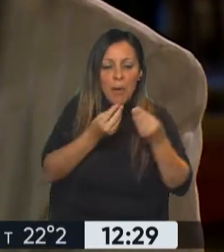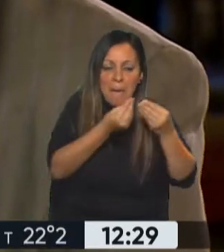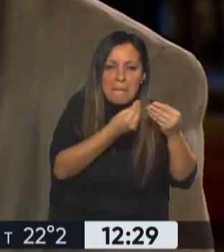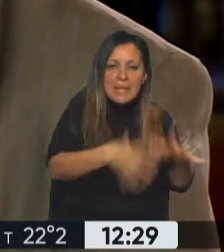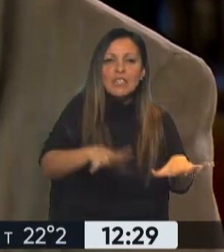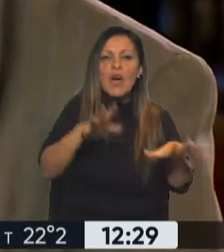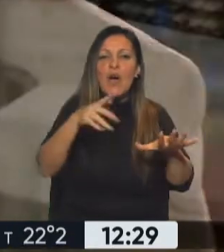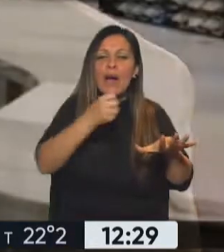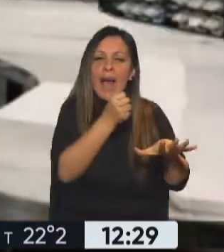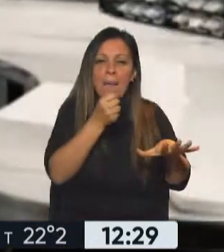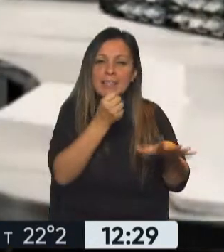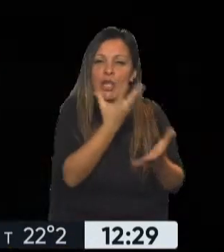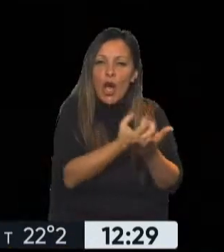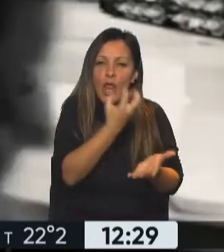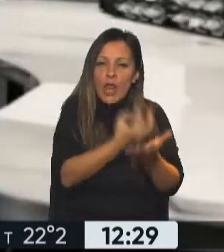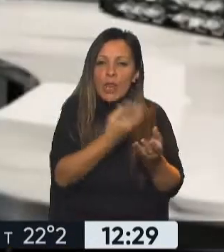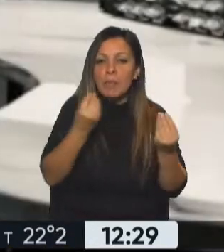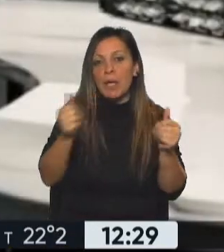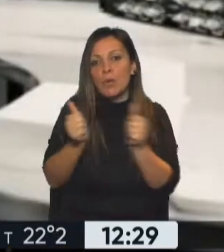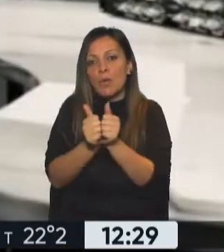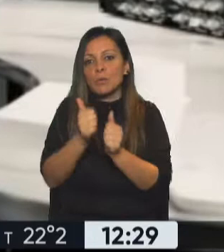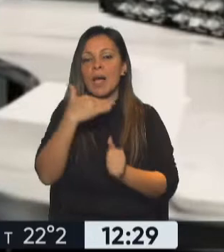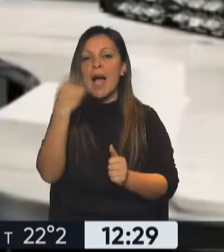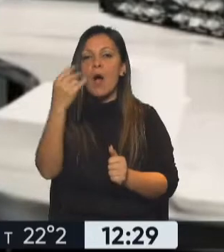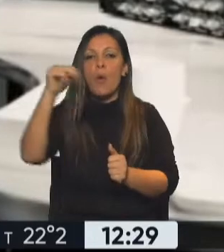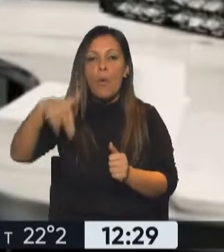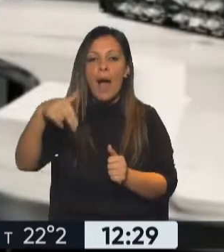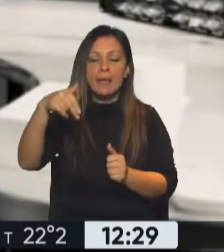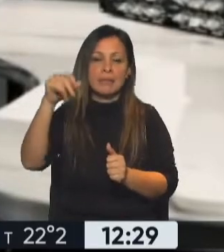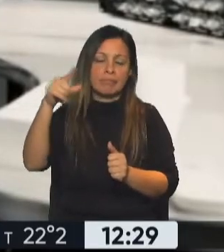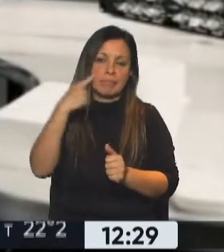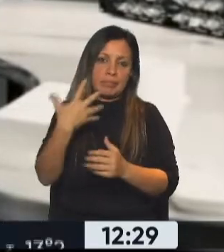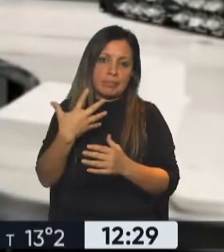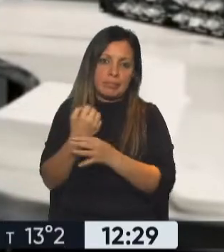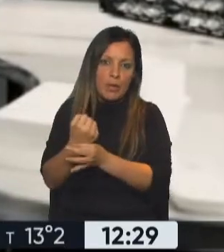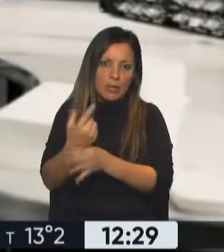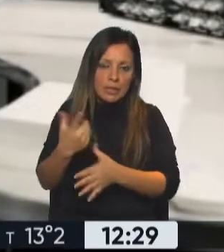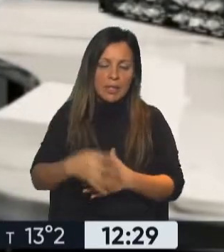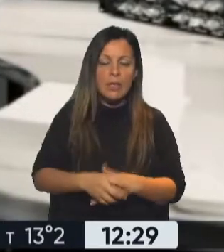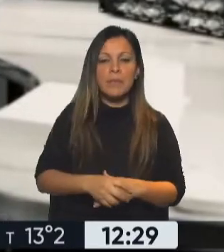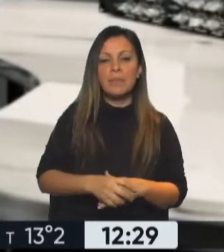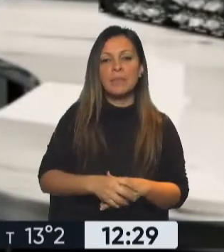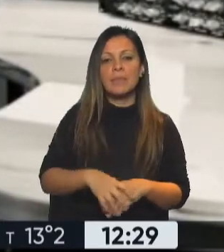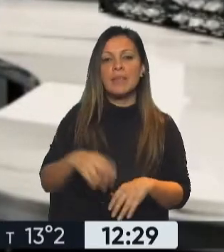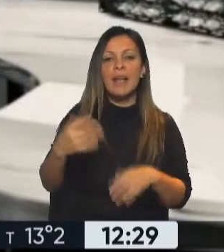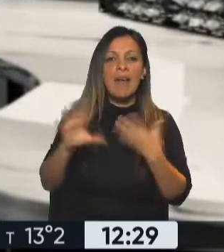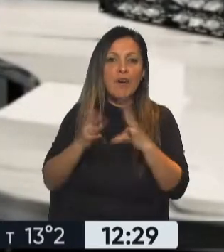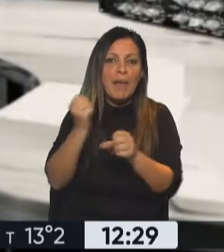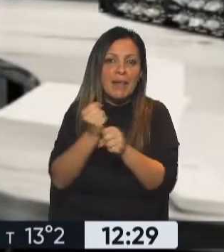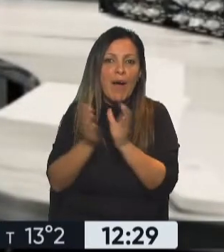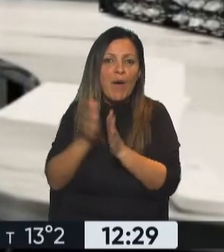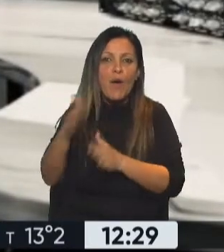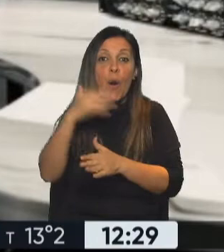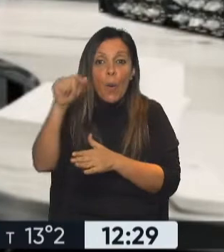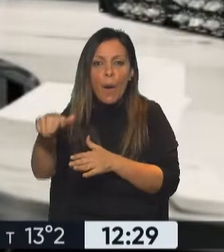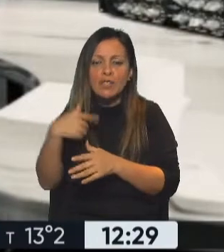la grabación, porque fue junto al gran Juan Campodónico de Bajo Fondo. Un poco el chiste con Juan fue decirle: